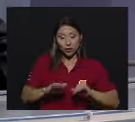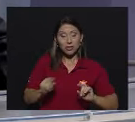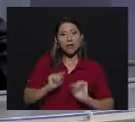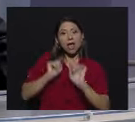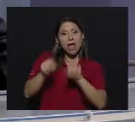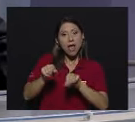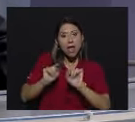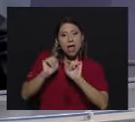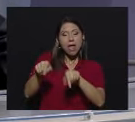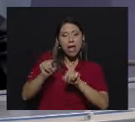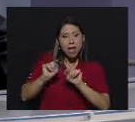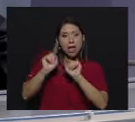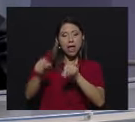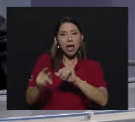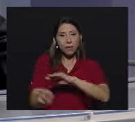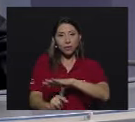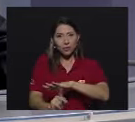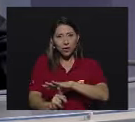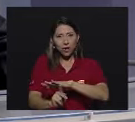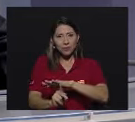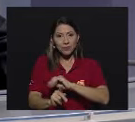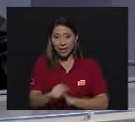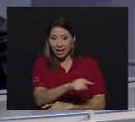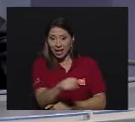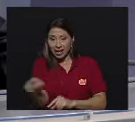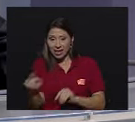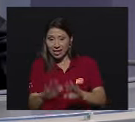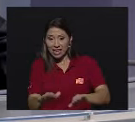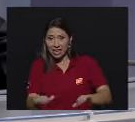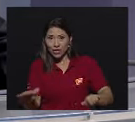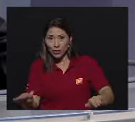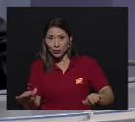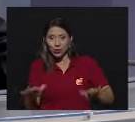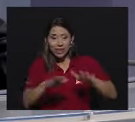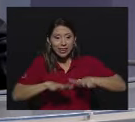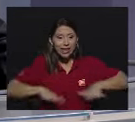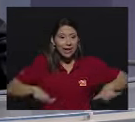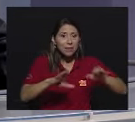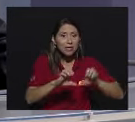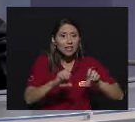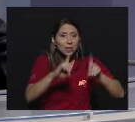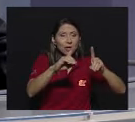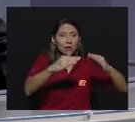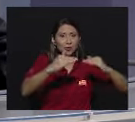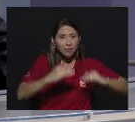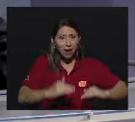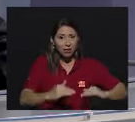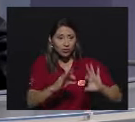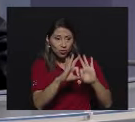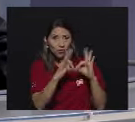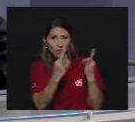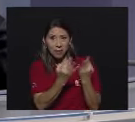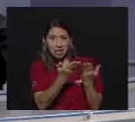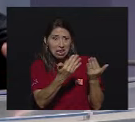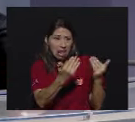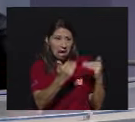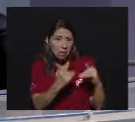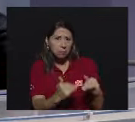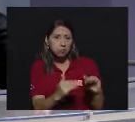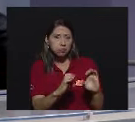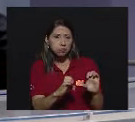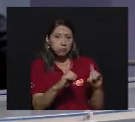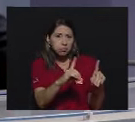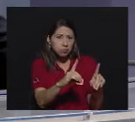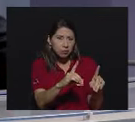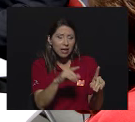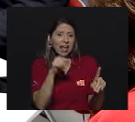preescolar, efectivamente, aquellos niños que provienen de estos hogares de climas educativos bajos, variable que